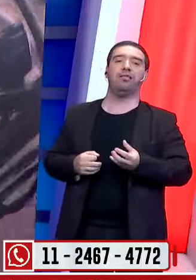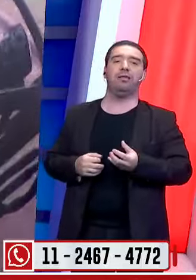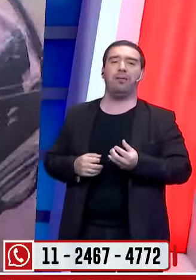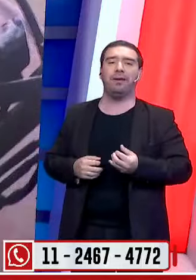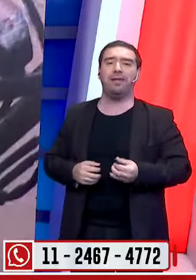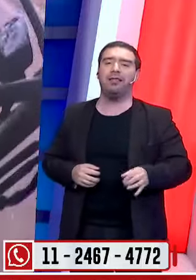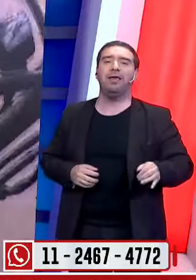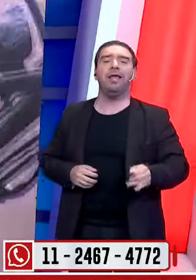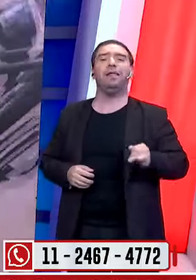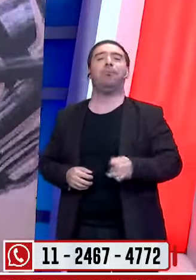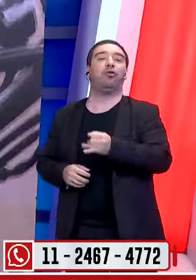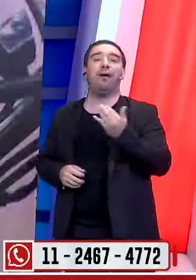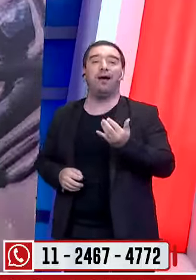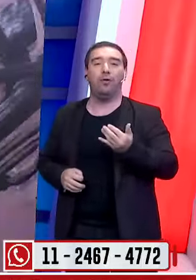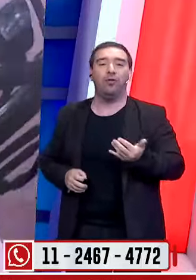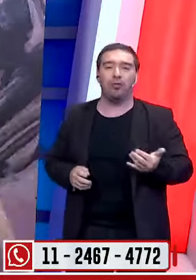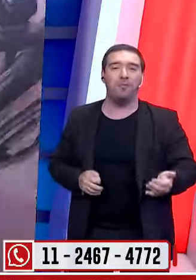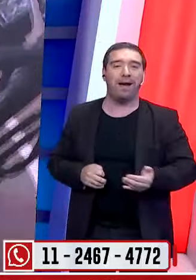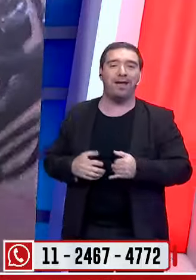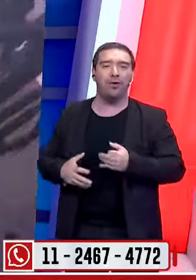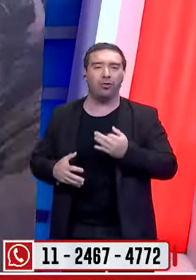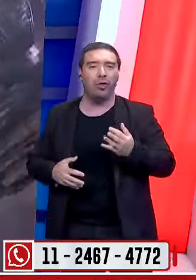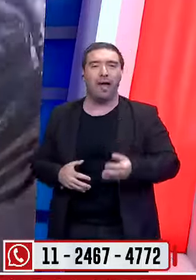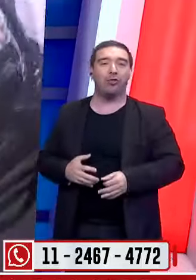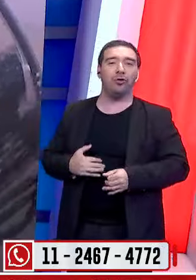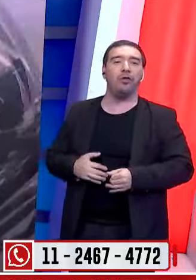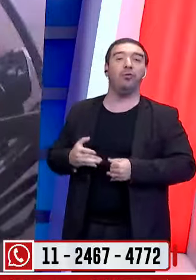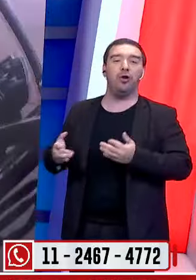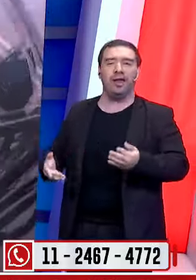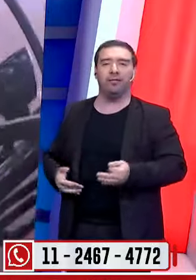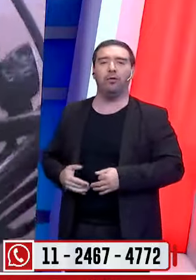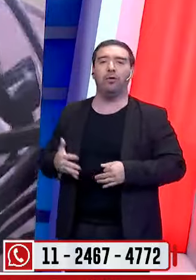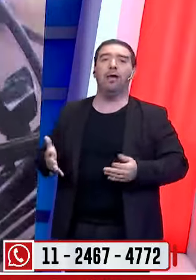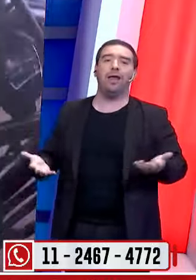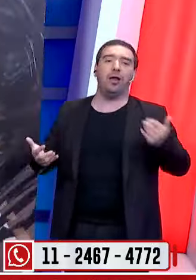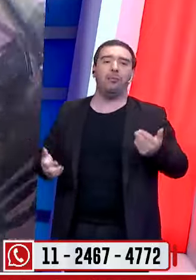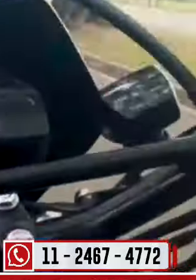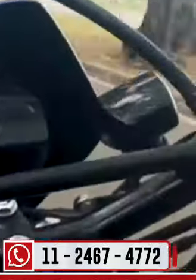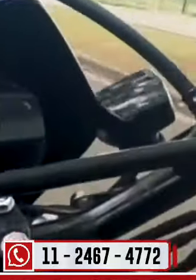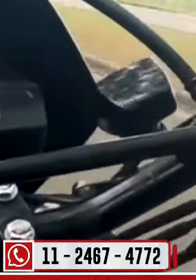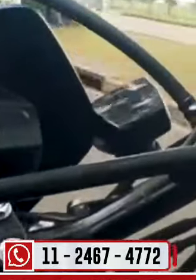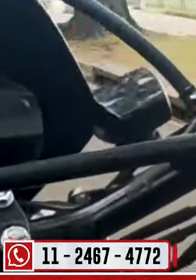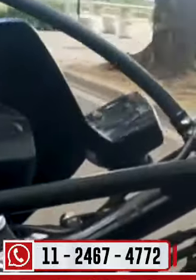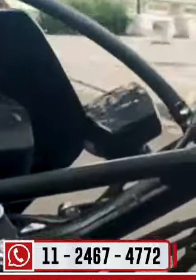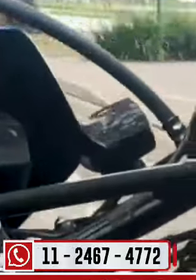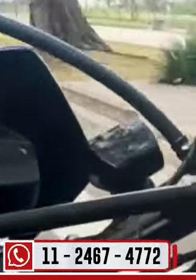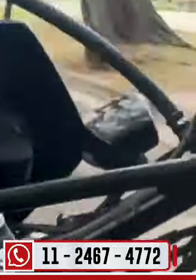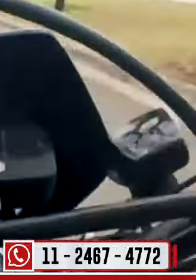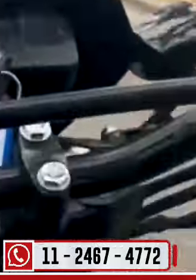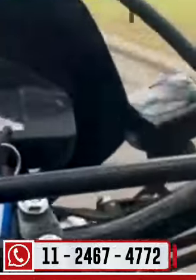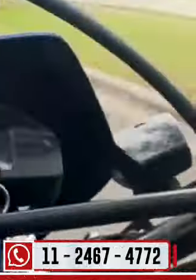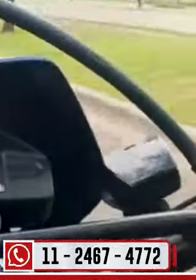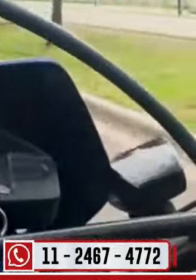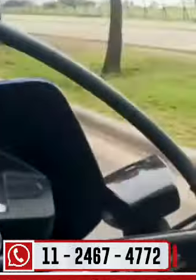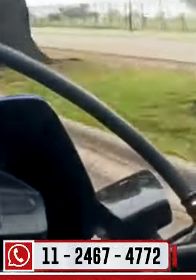moza se va para atrás y el tipo se va. O sea, es un pagadiós ayornado, violento. Claro, la moza, digamos, da aviso a la policía